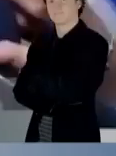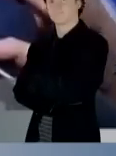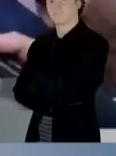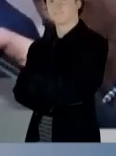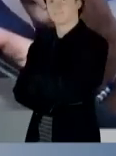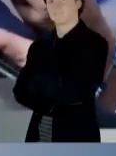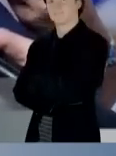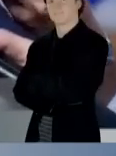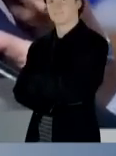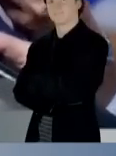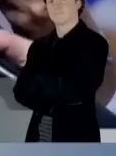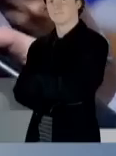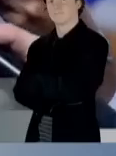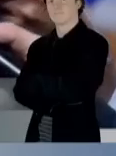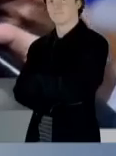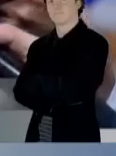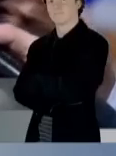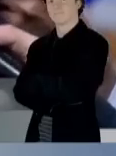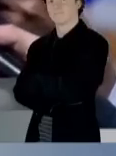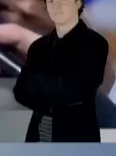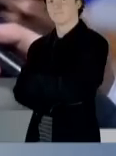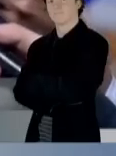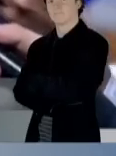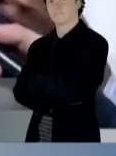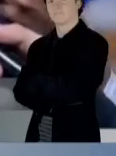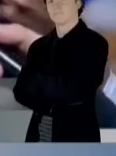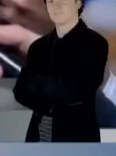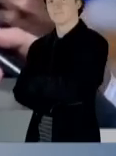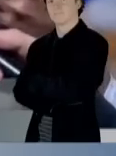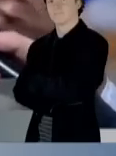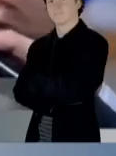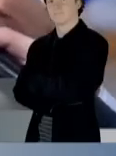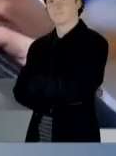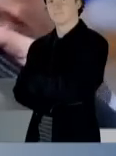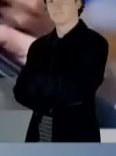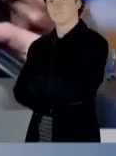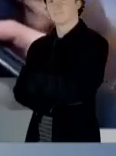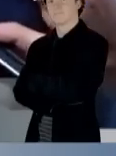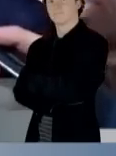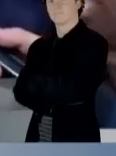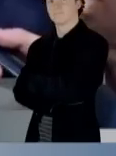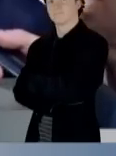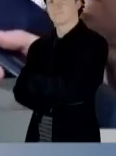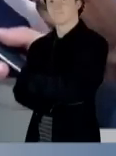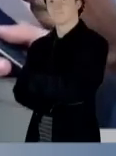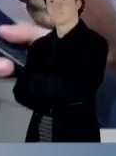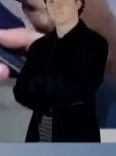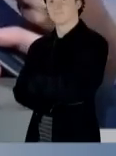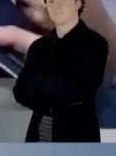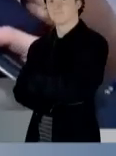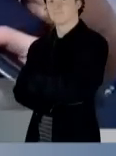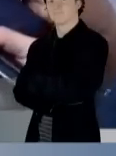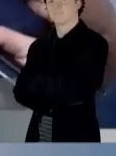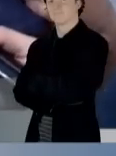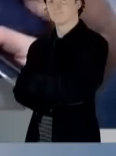es como remar o sacar solo cálculos Bien bien mezquinos y una